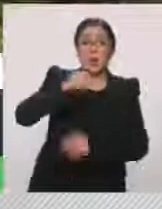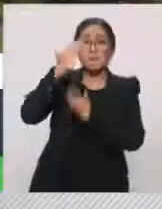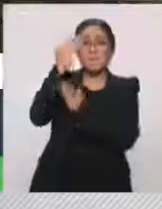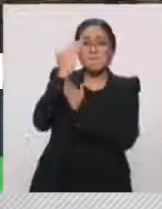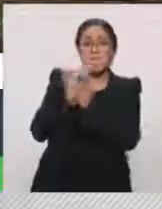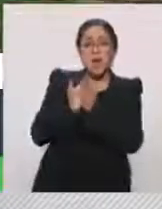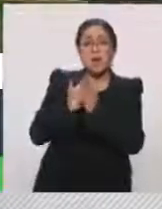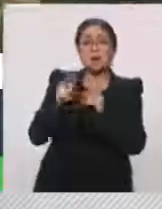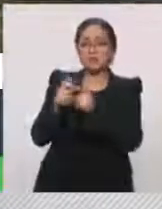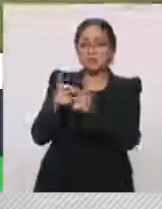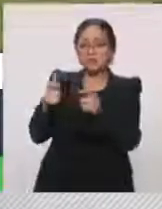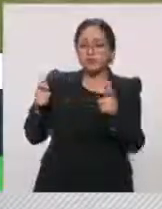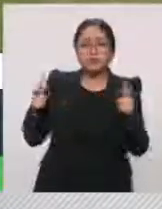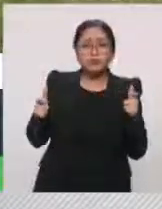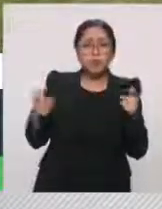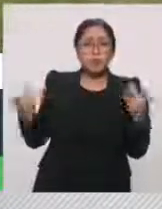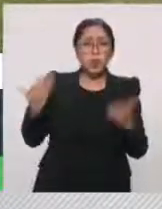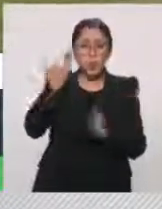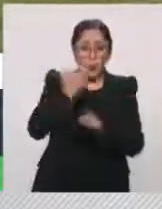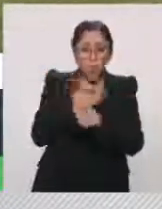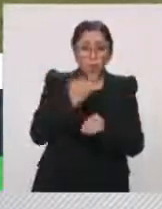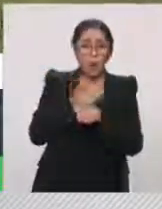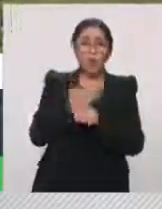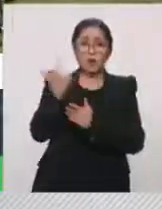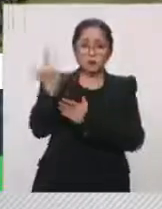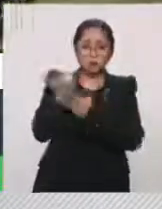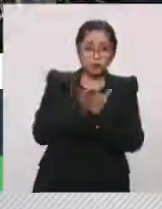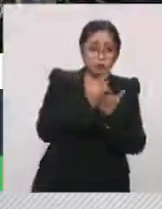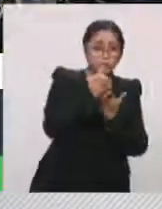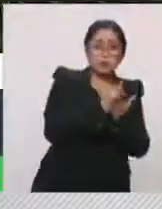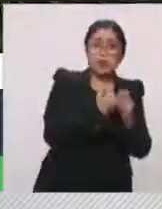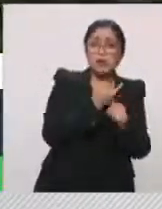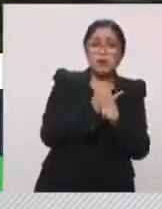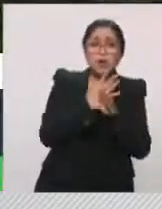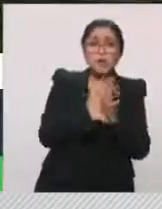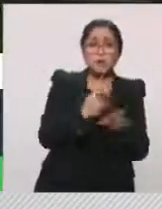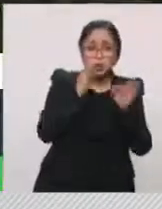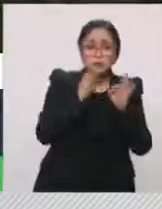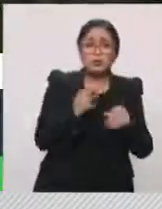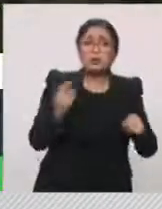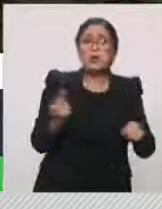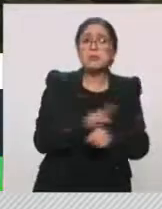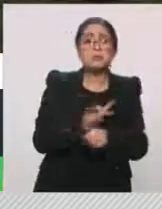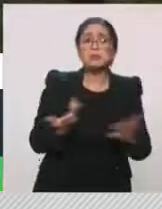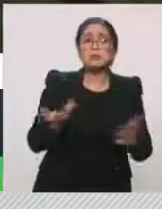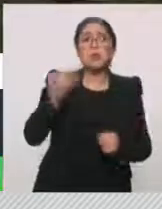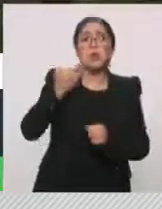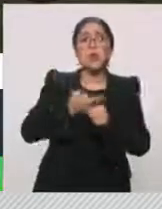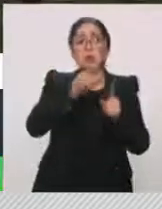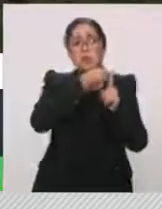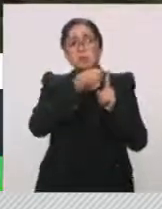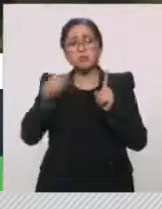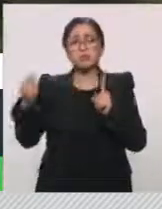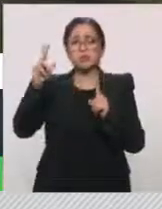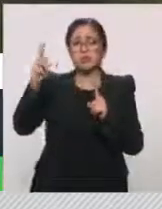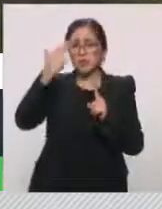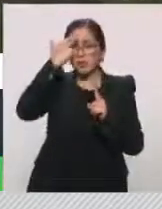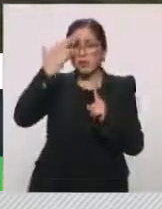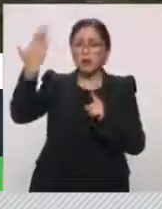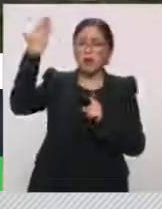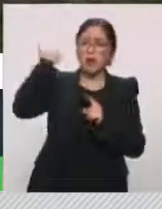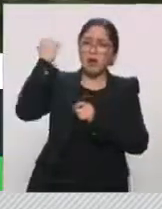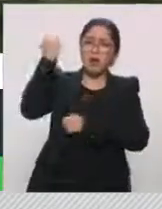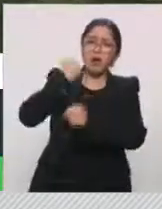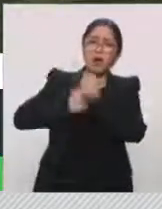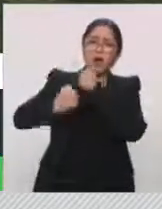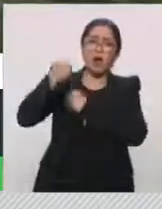el territorio que hay, no tenemos muchos datos actualizados ahí, tenemos un programa de ordenamiento ecológico desde del territorio del año